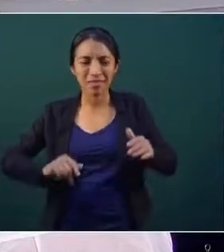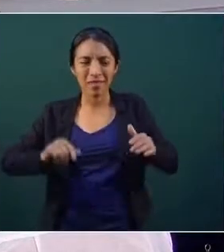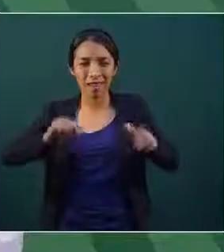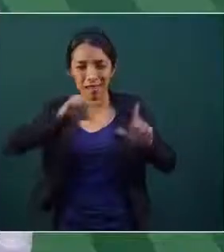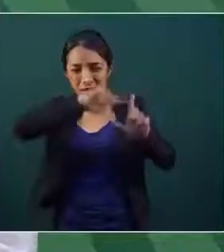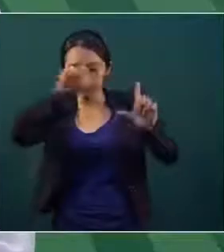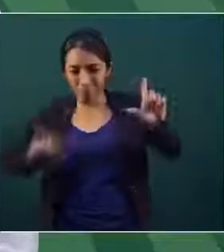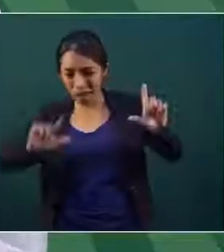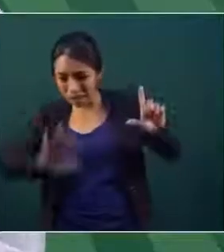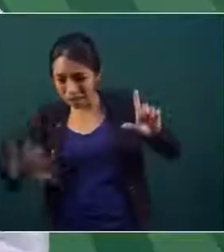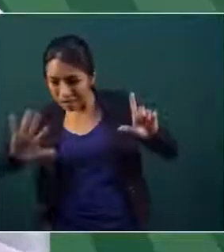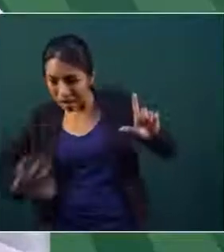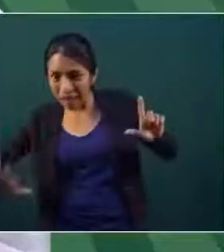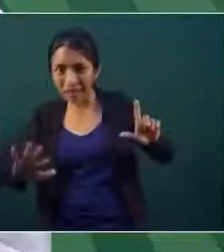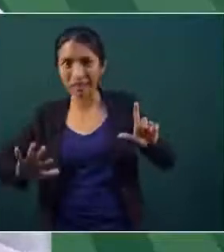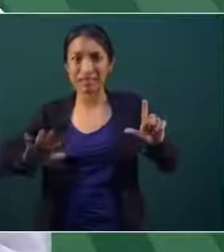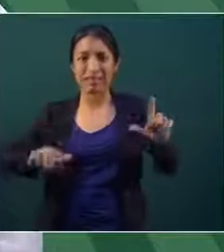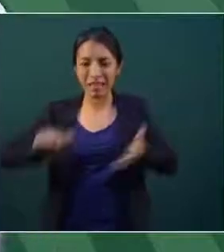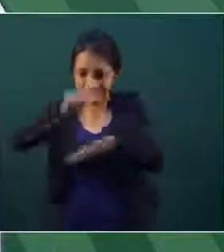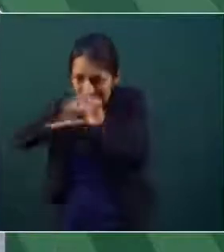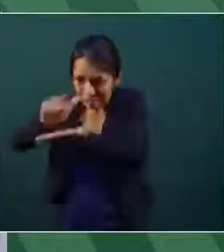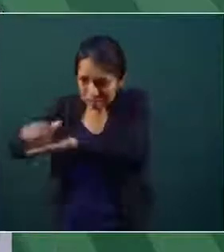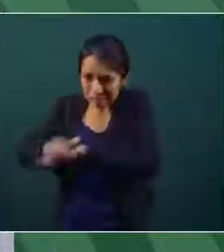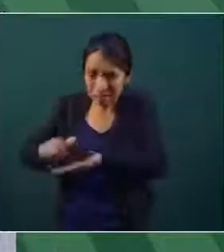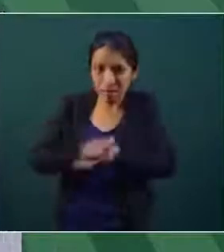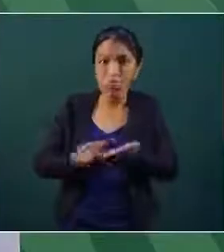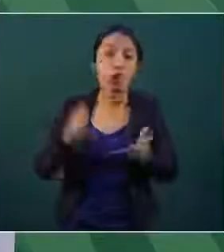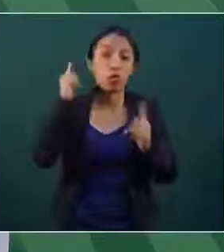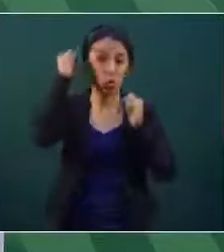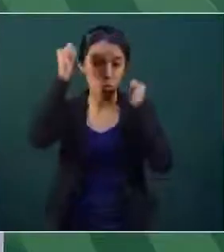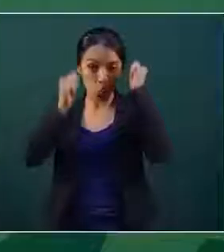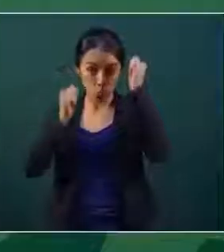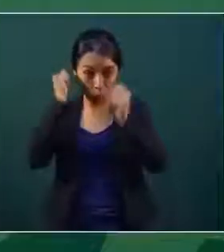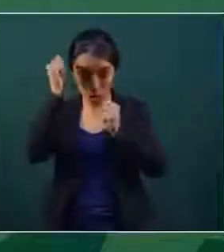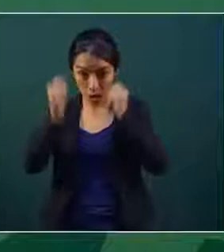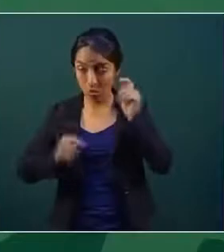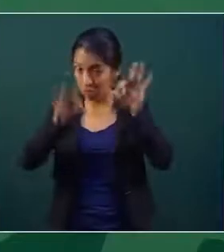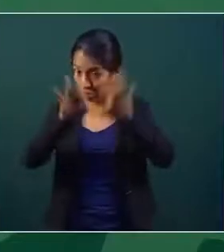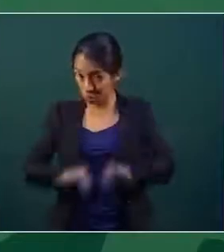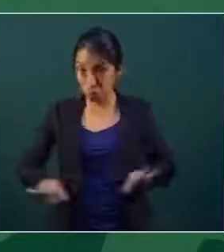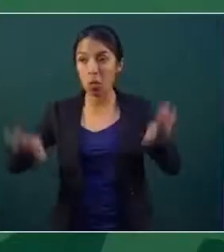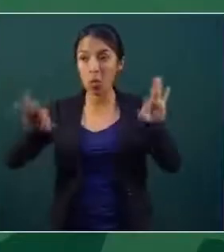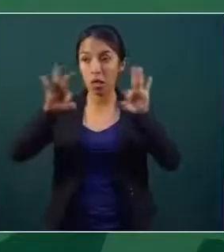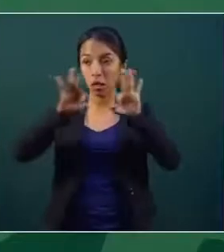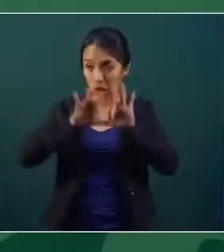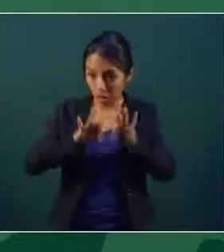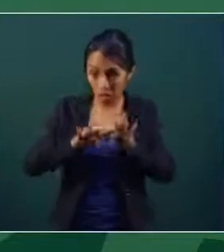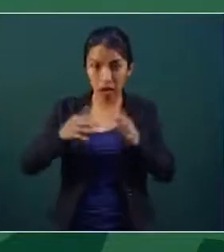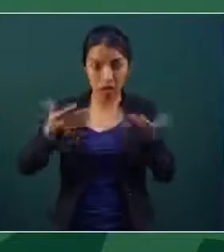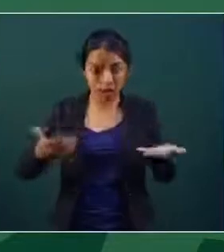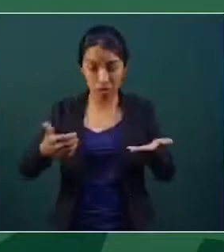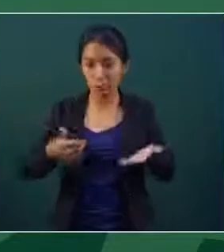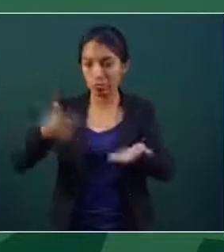porque el turismo es importante, eso es una fuente de ingresos para el país. Nos